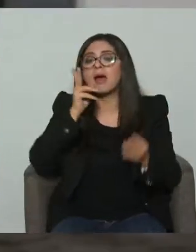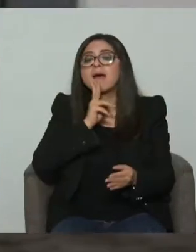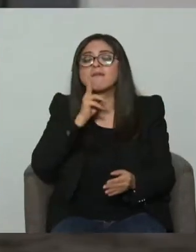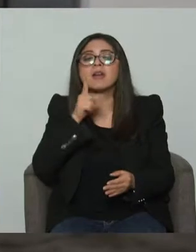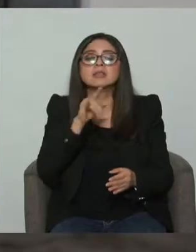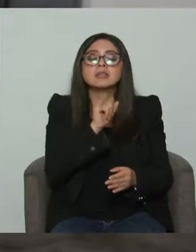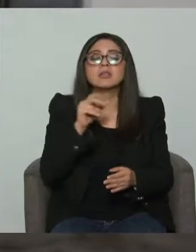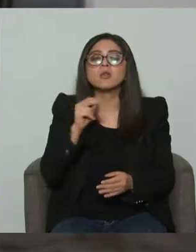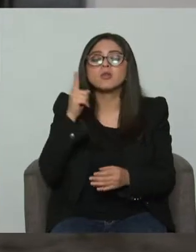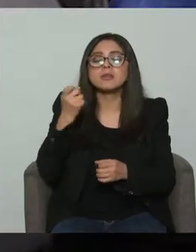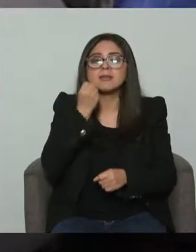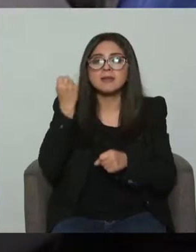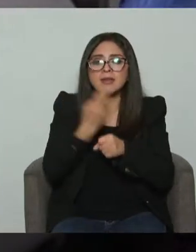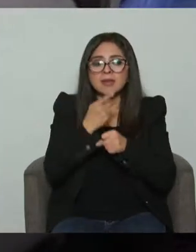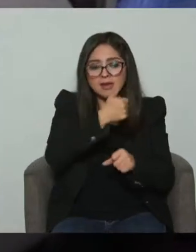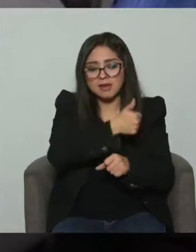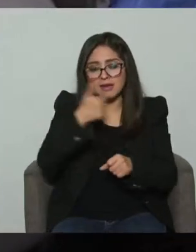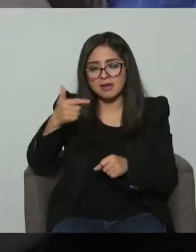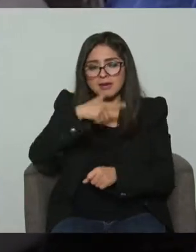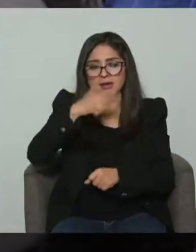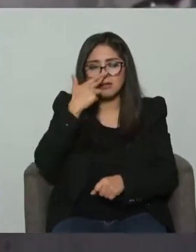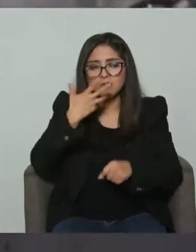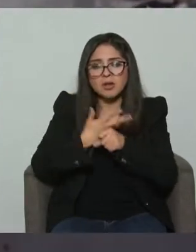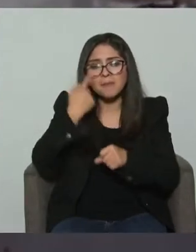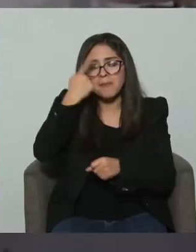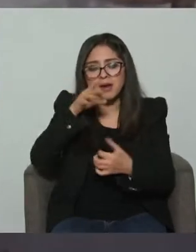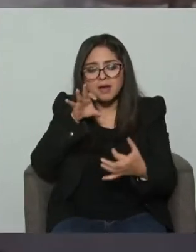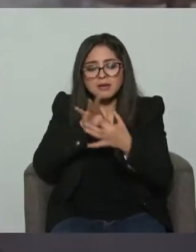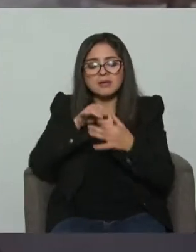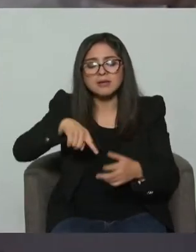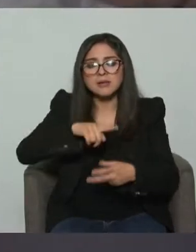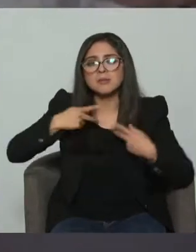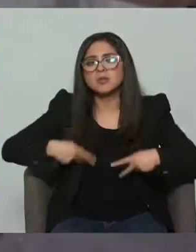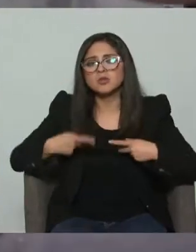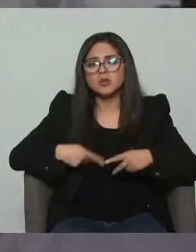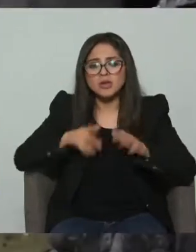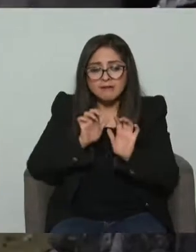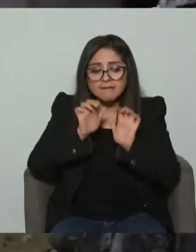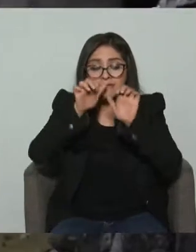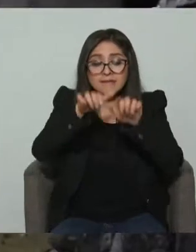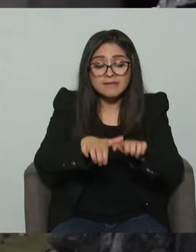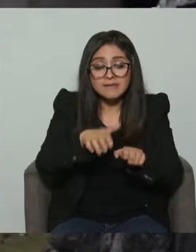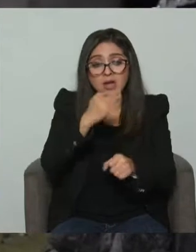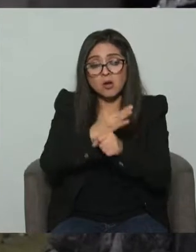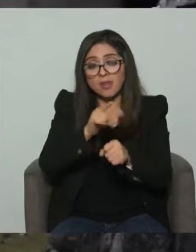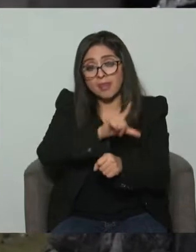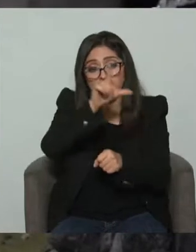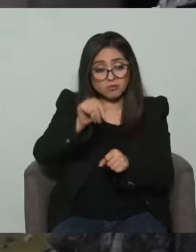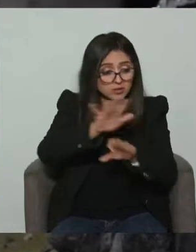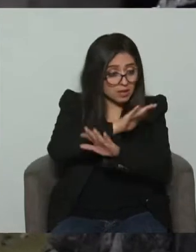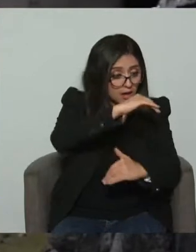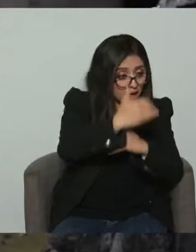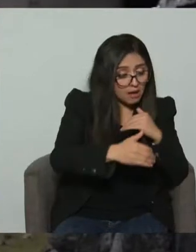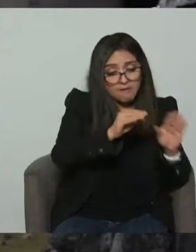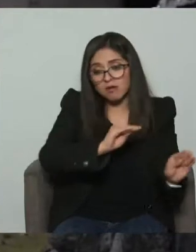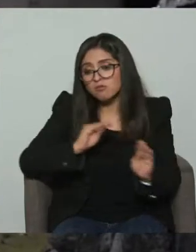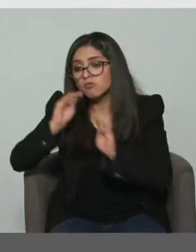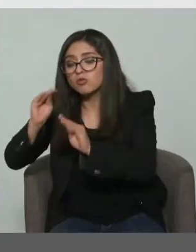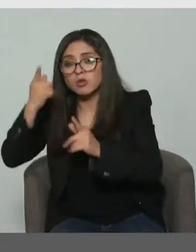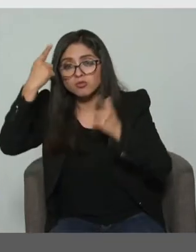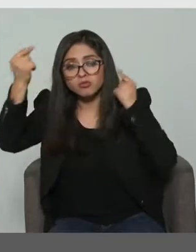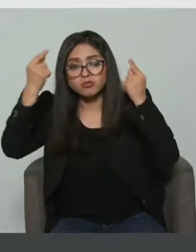las secretarías responsables para que estos egresados se incorporen al servicio en la forma en que señalo,